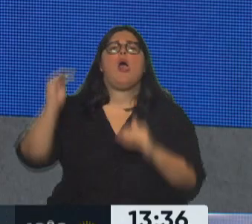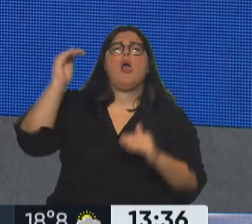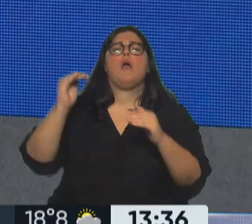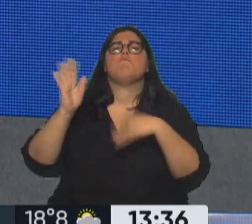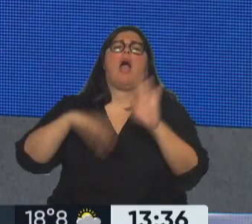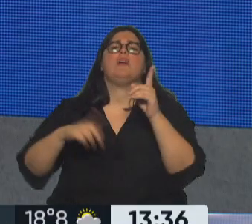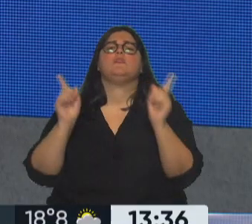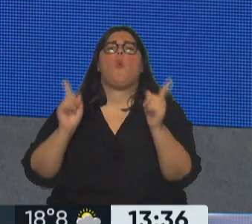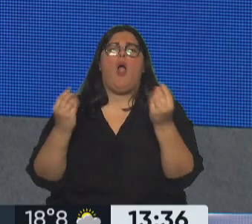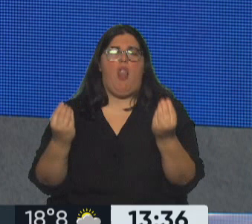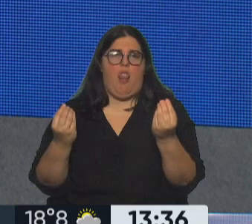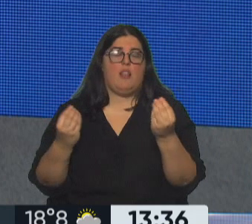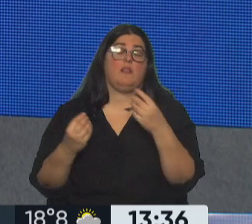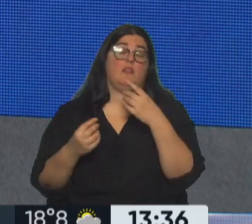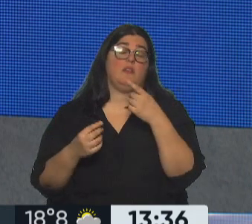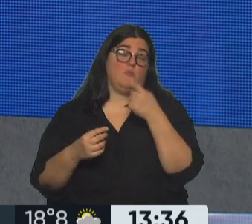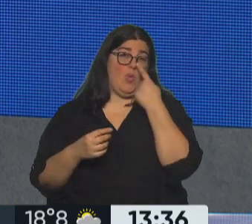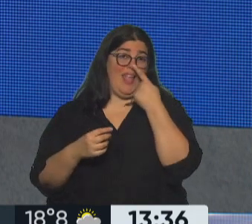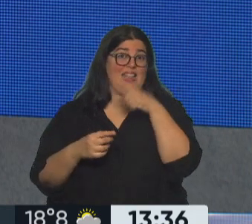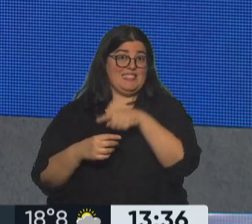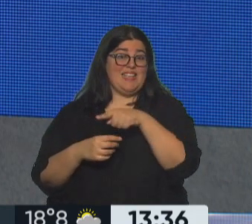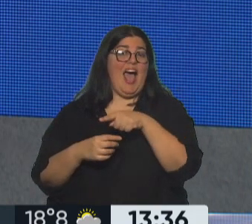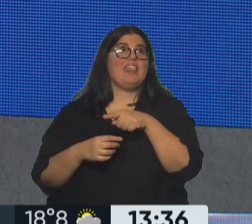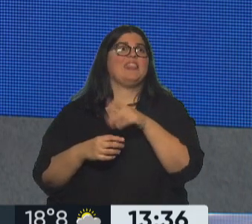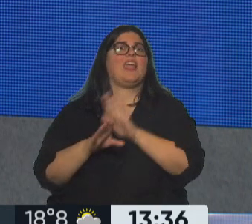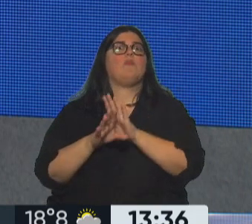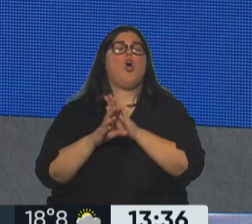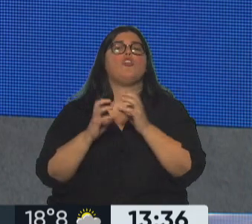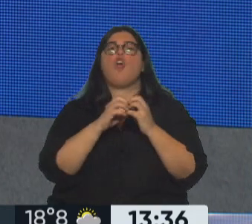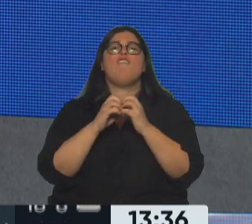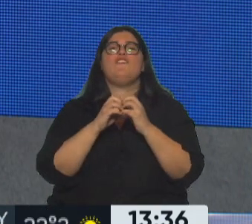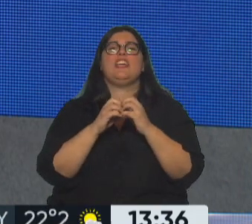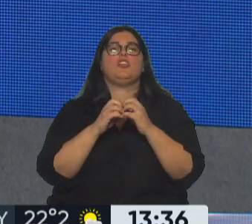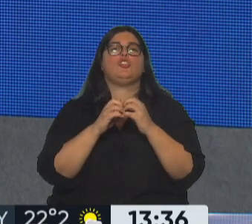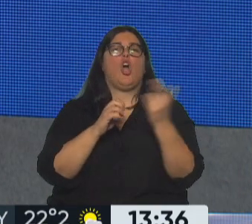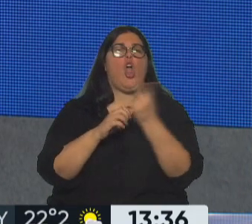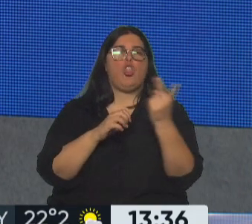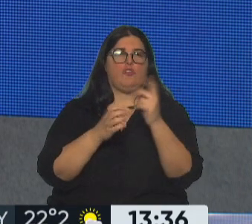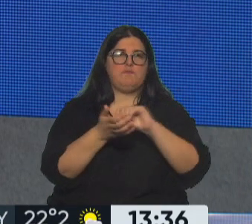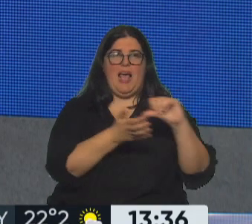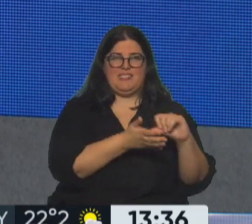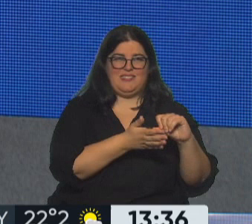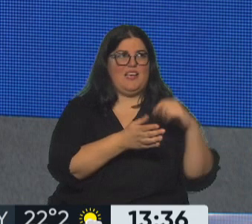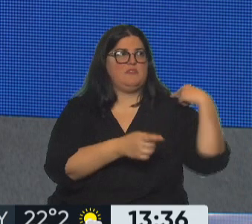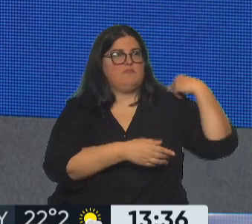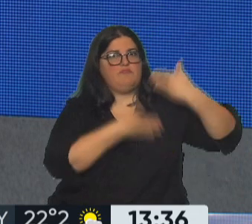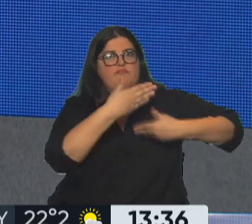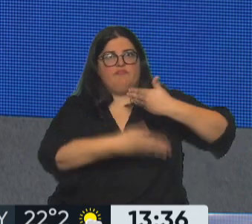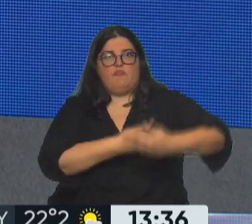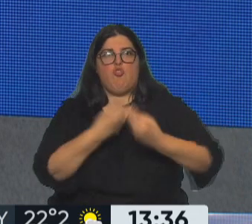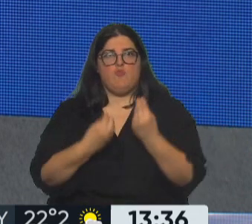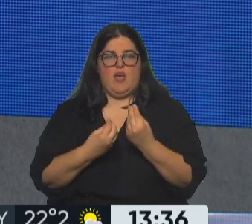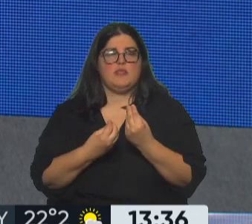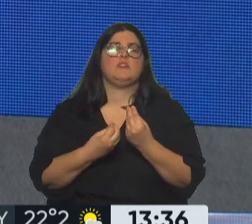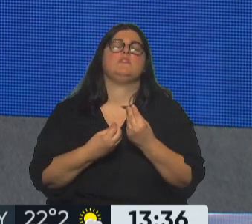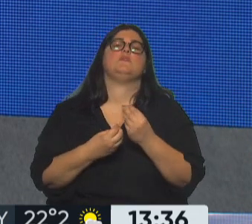es interesante desglosar lo que ha sido la evolución de la relación bilateral, incluso ya a partir